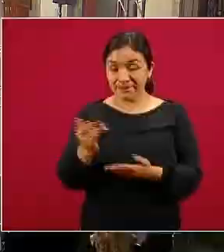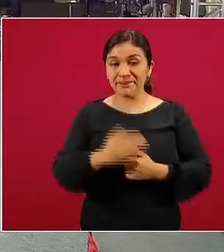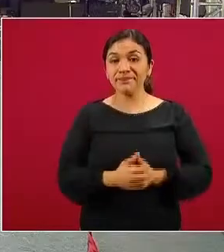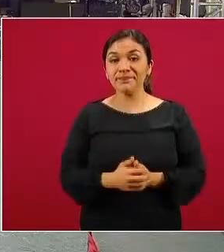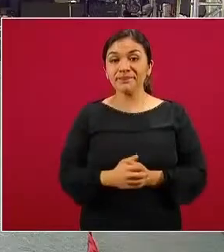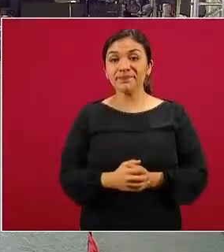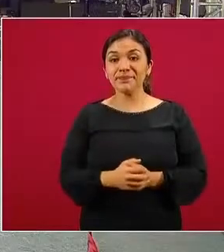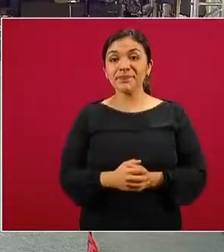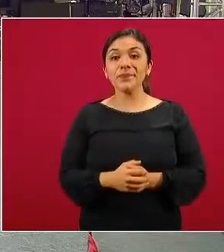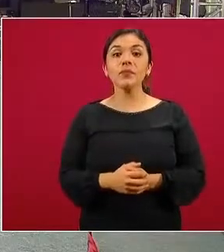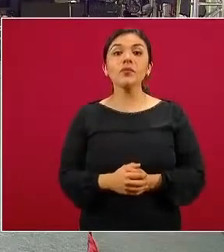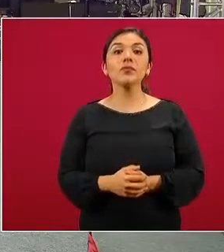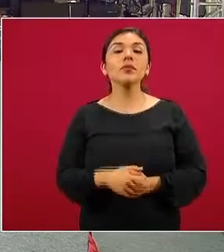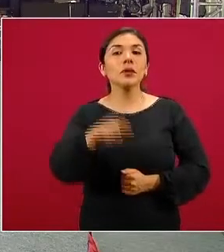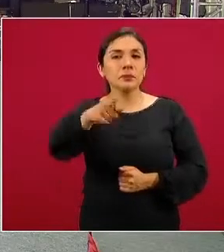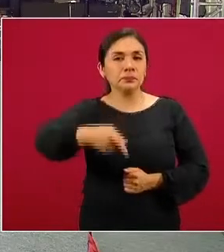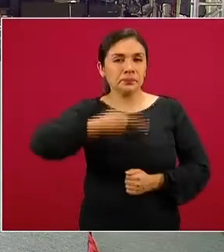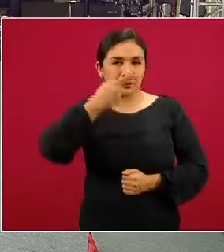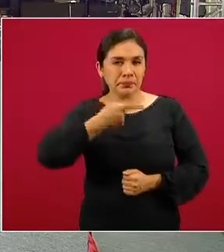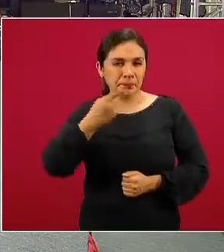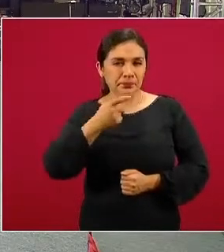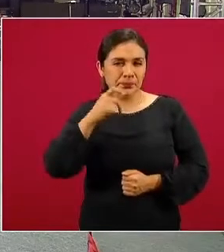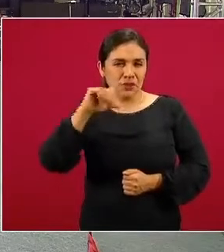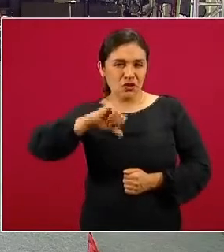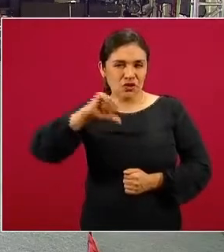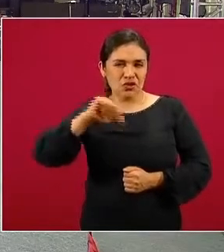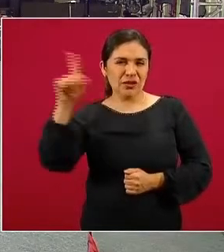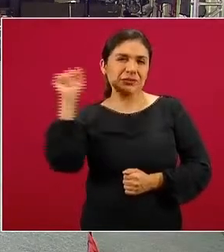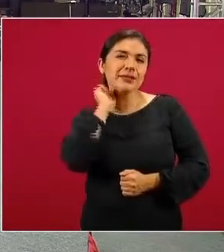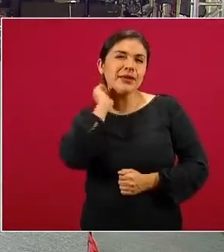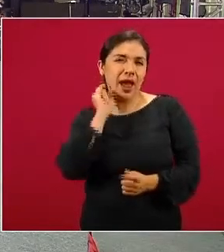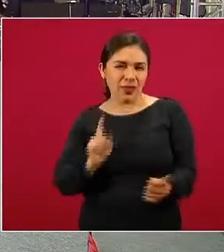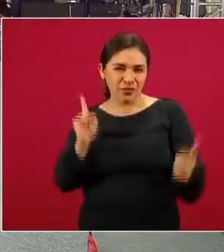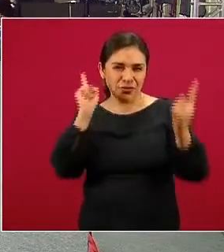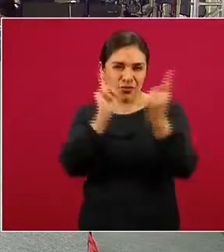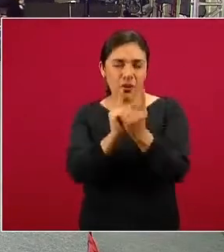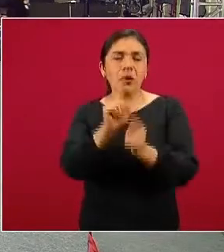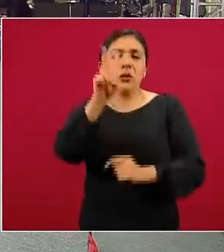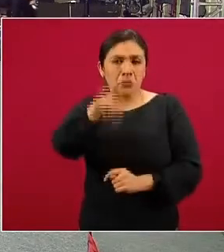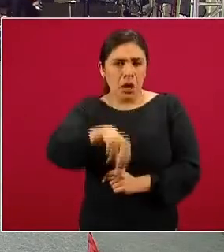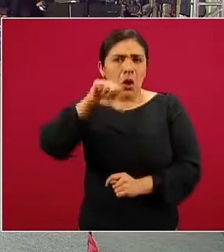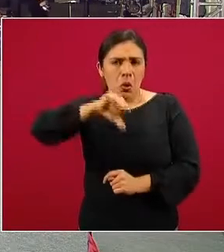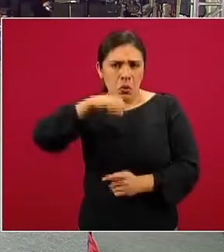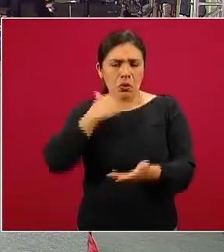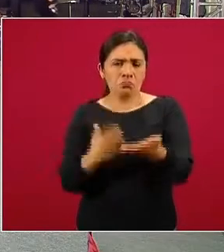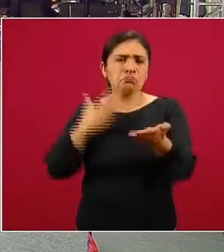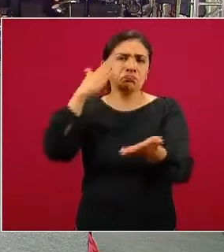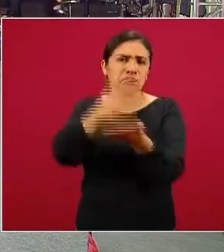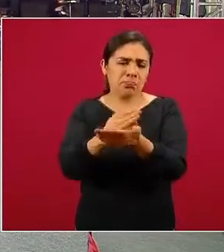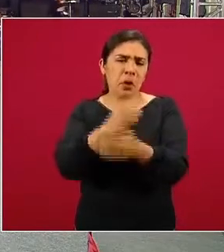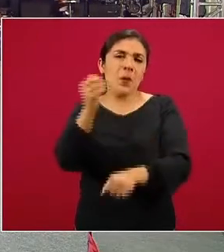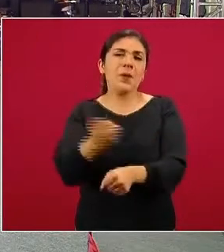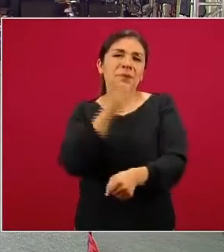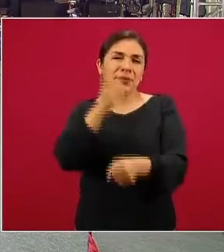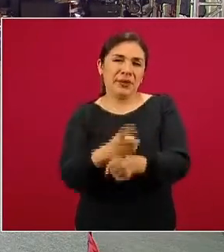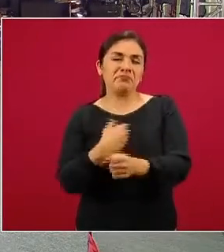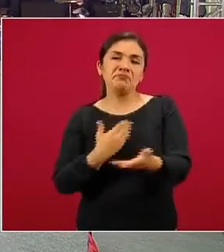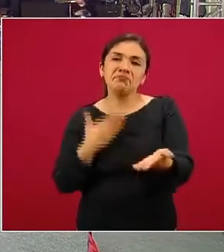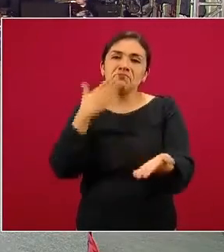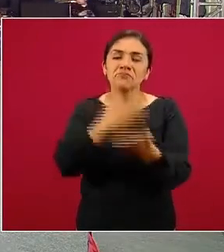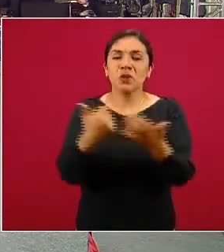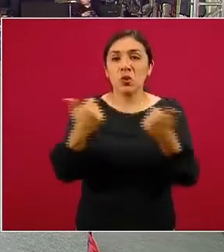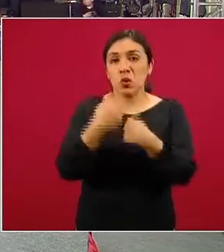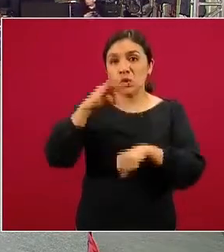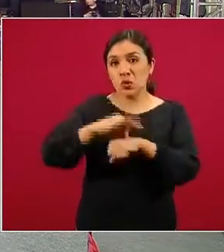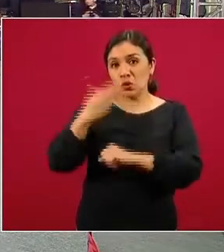Alomía. Respecto a la comparecencia en el Senado, efectivamente hoy tuvimos la oportunidad, el